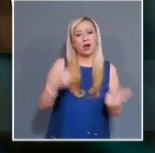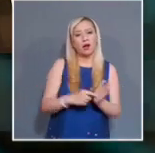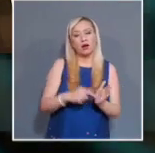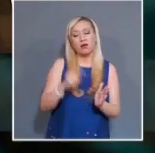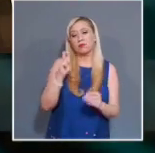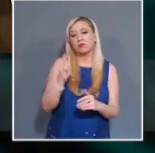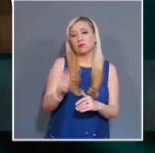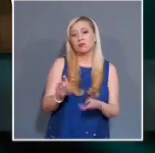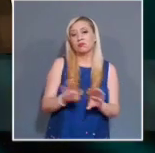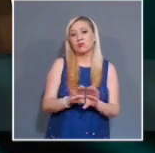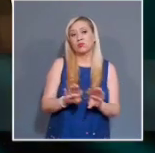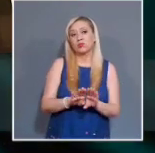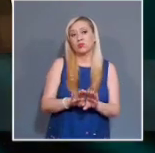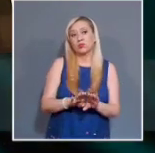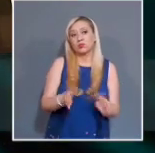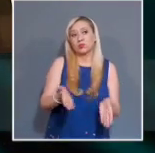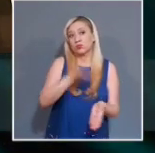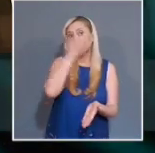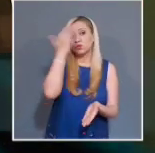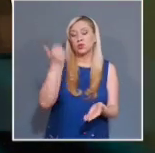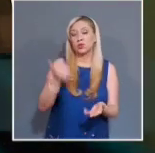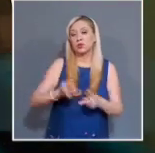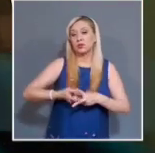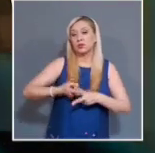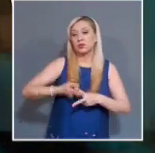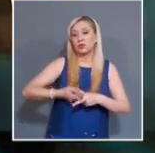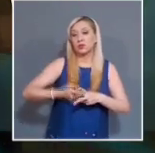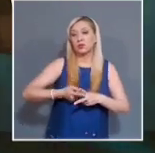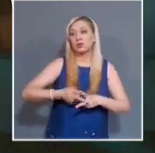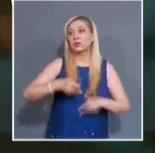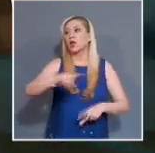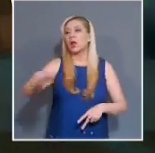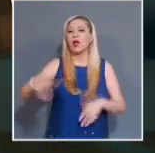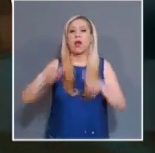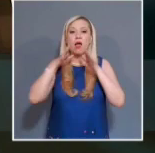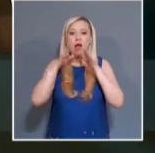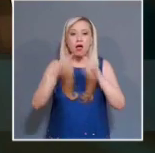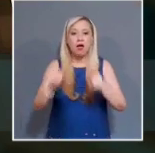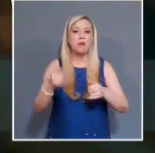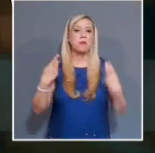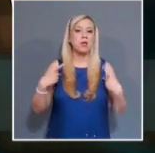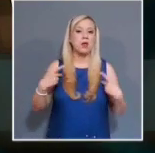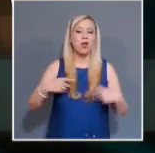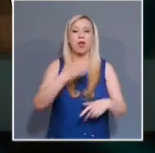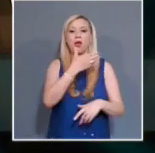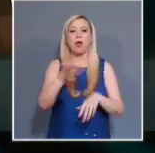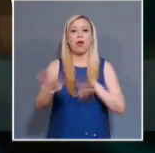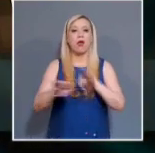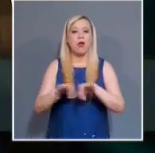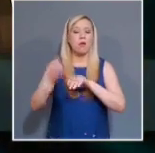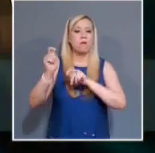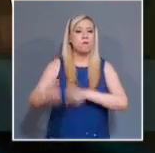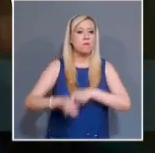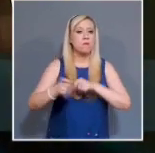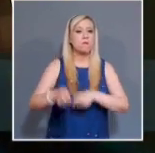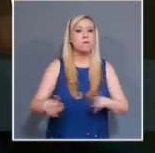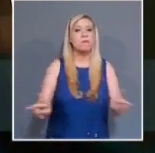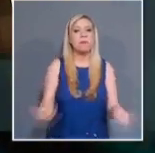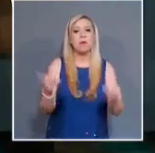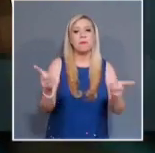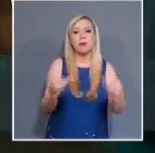acres, but again, he's not a farmer. His land is managed by farm managers, hired